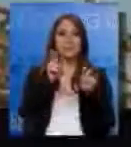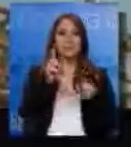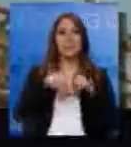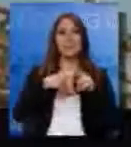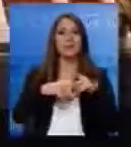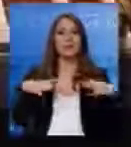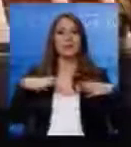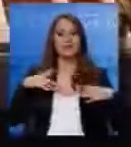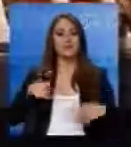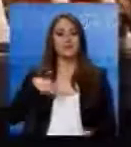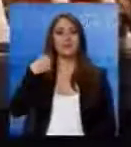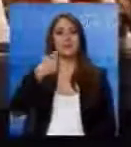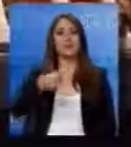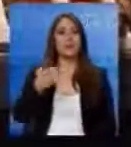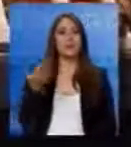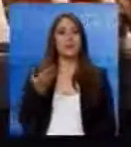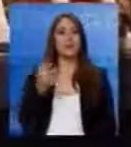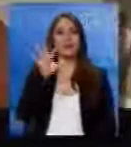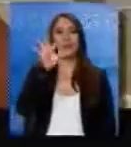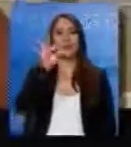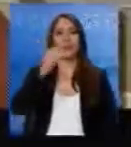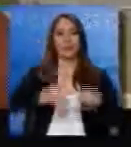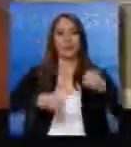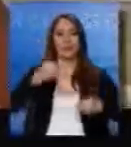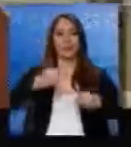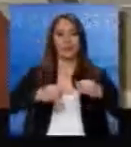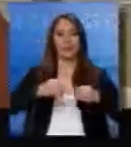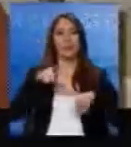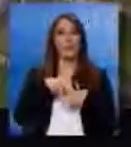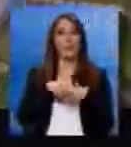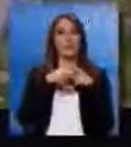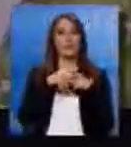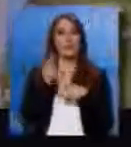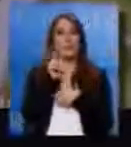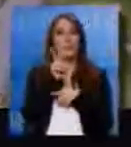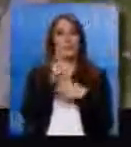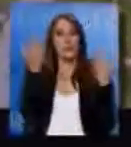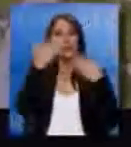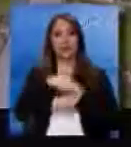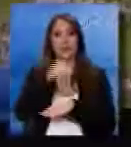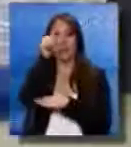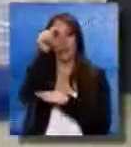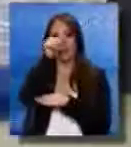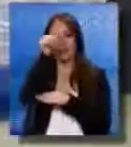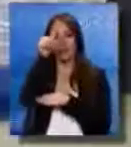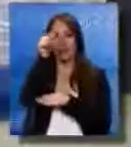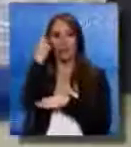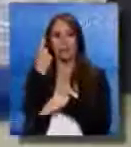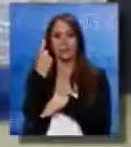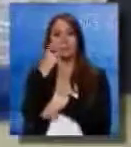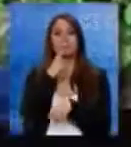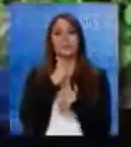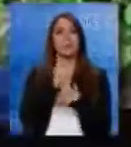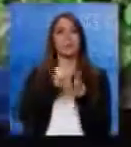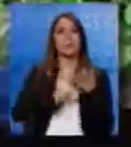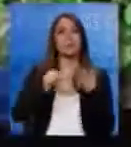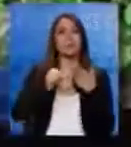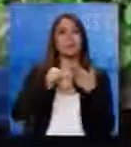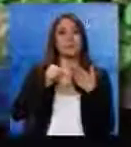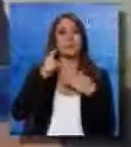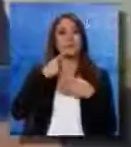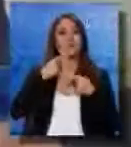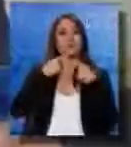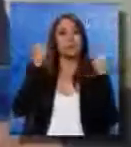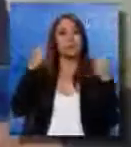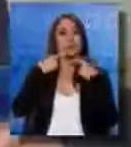feriados. El próximo a nivel nacional es el 9 de octubre, que inicia el viernes y culmina el domingo 11. La ministra de Turismo anunció algunas